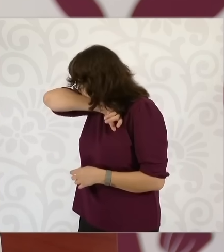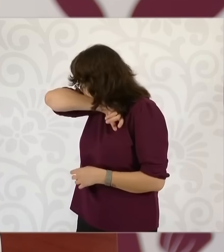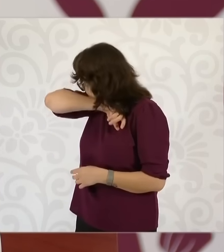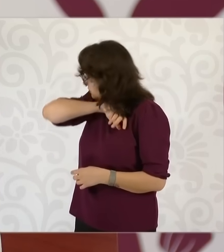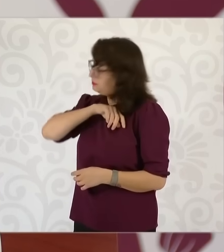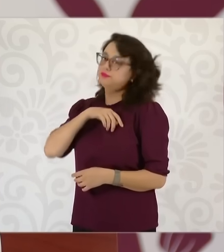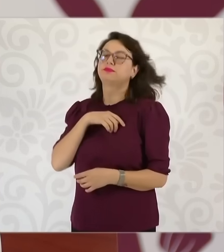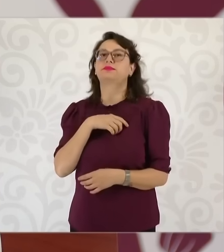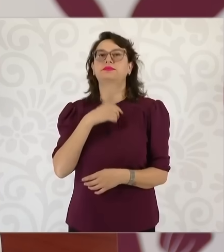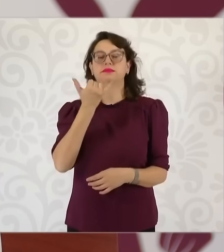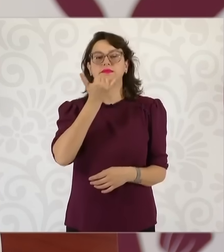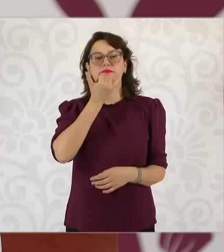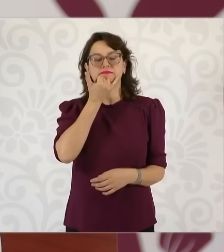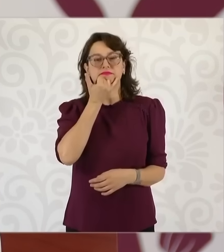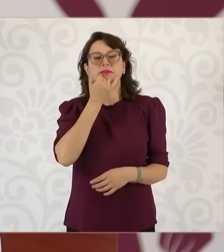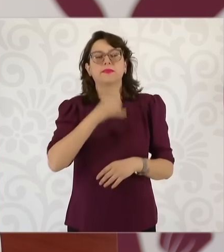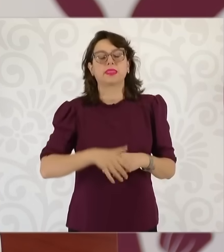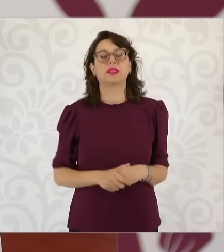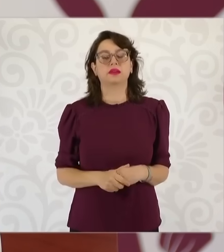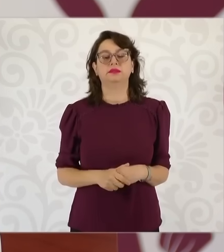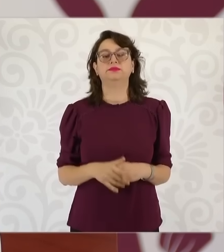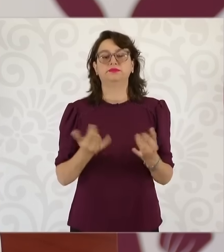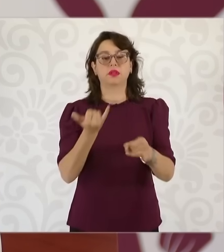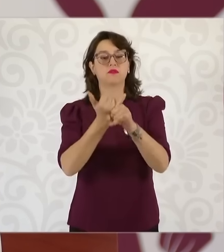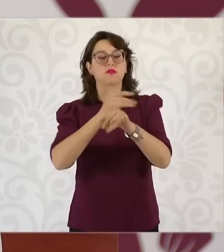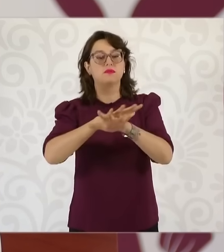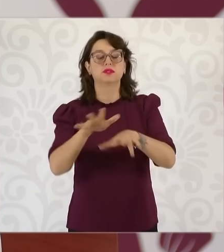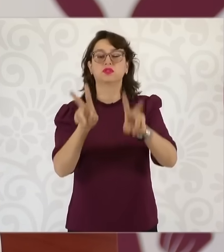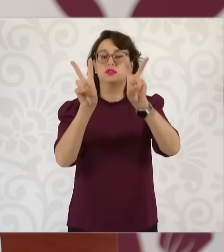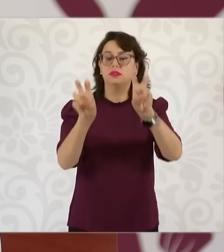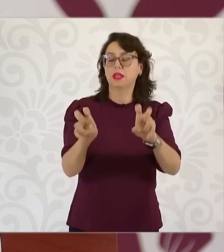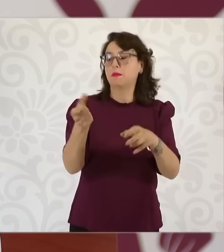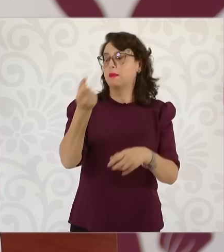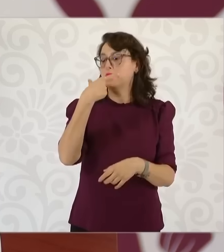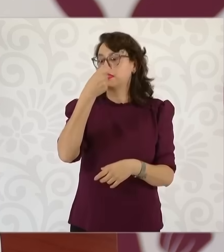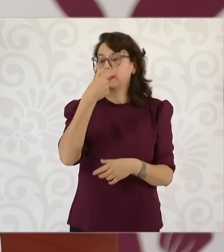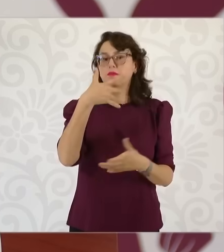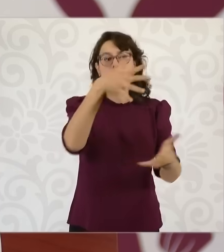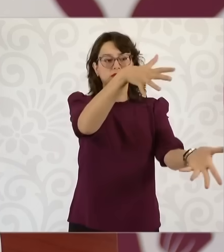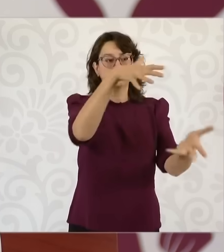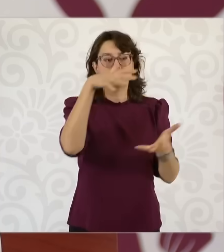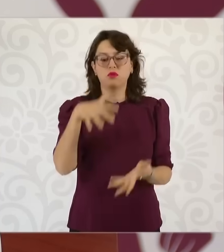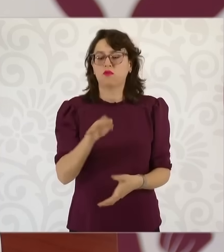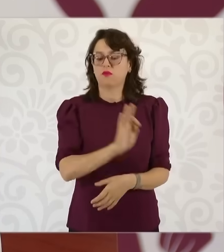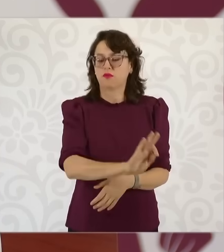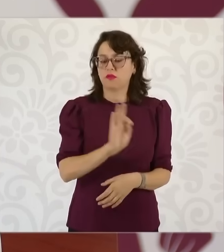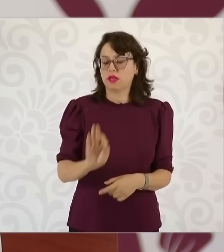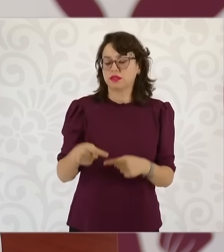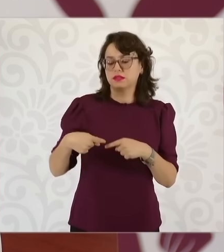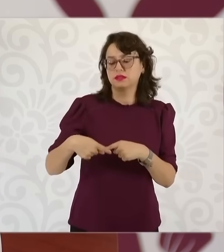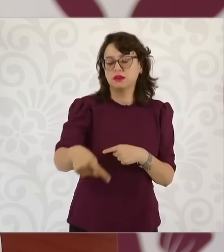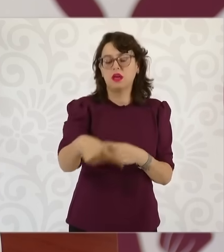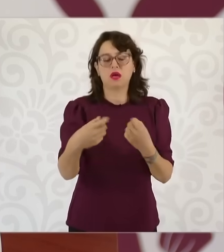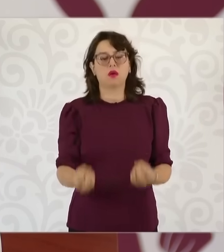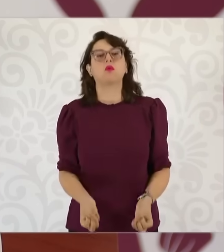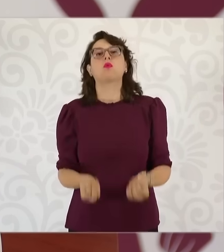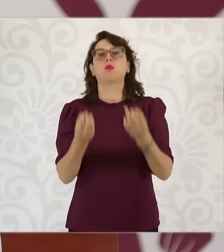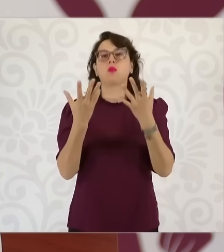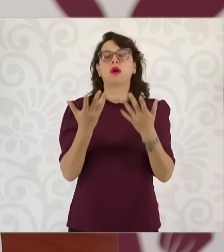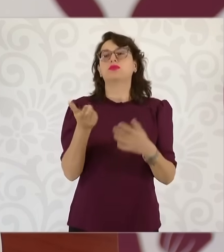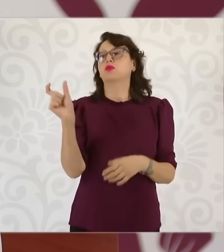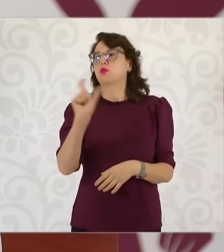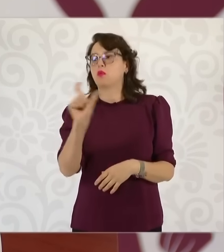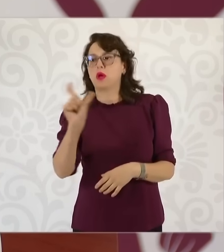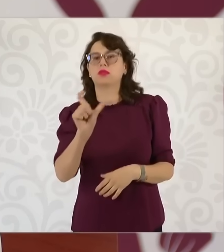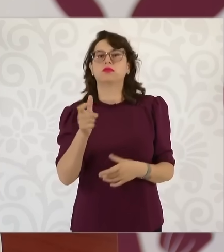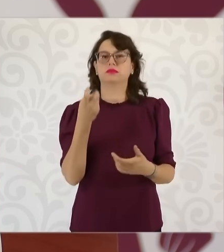la información de cuál es el abasto de los medicamentos y cuándo llegan los otros medicamentos, y lo que